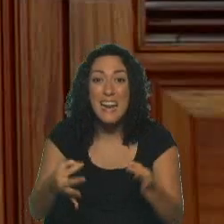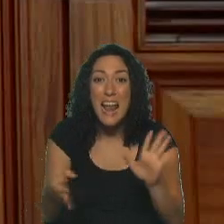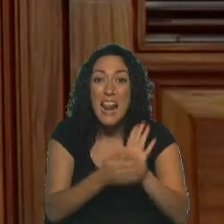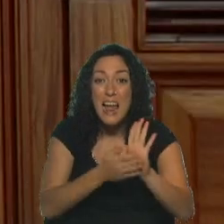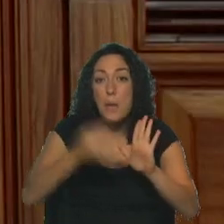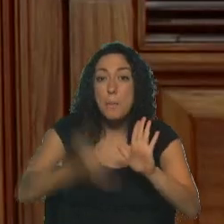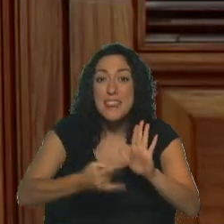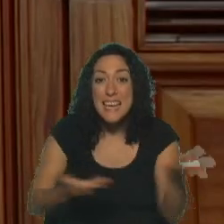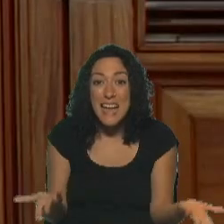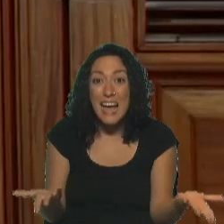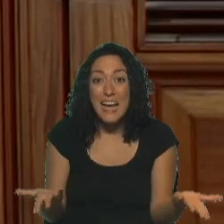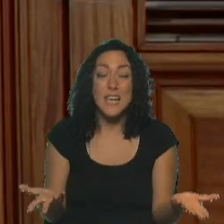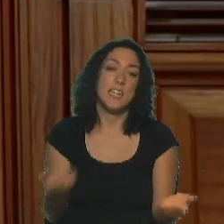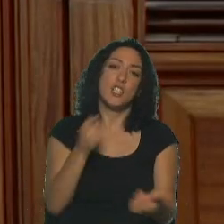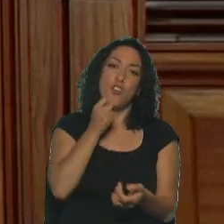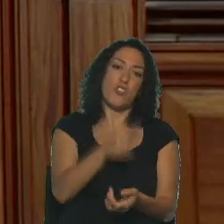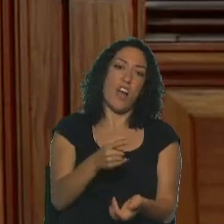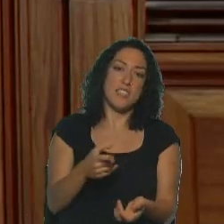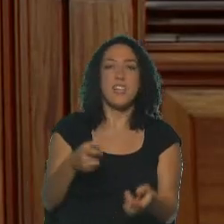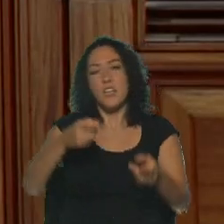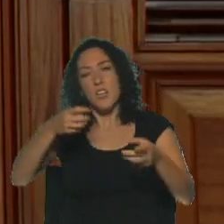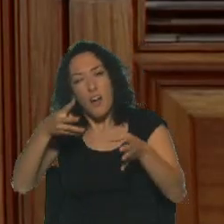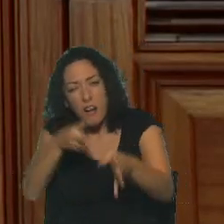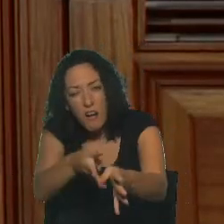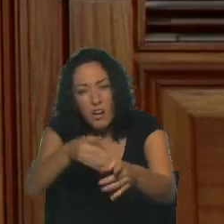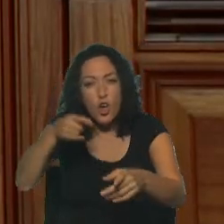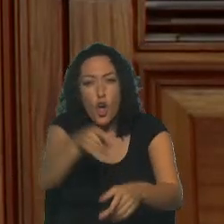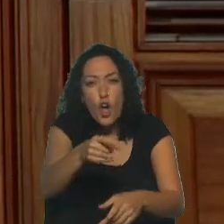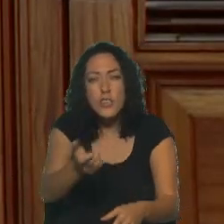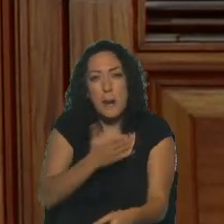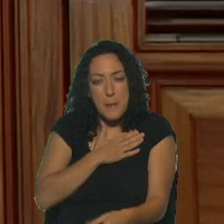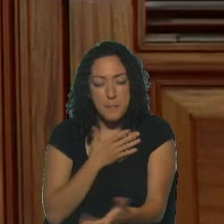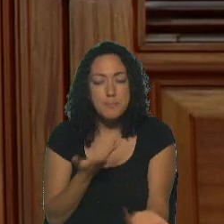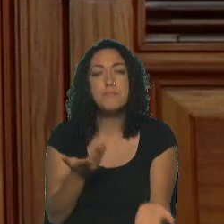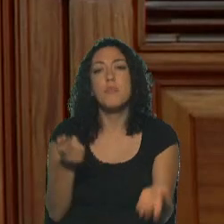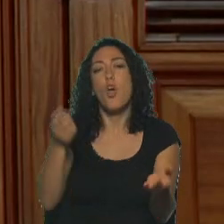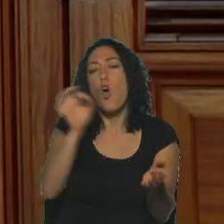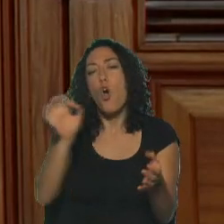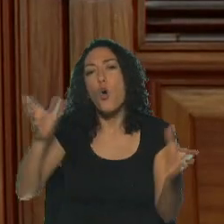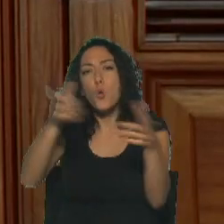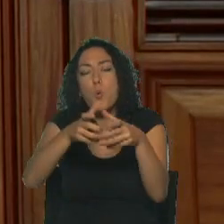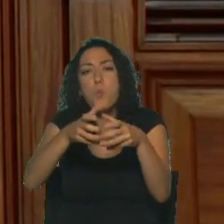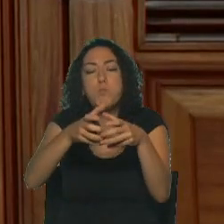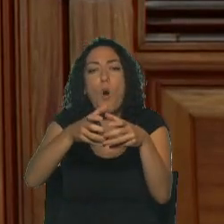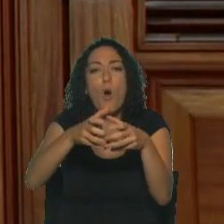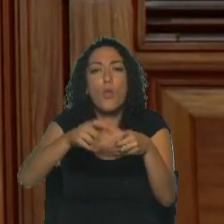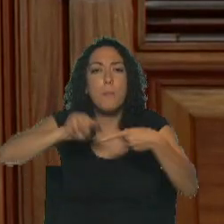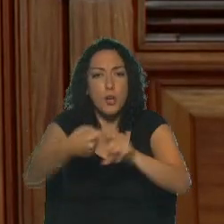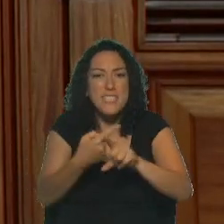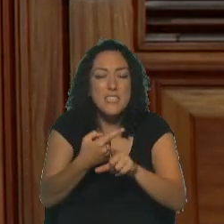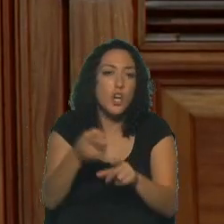nada. Y esto es mucho más simple, esto no es ni lawfare, ni partido judicial, esto es un Estado paralelo